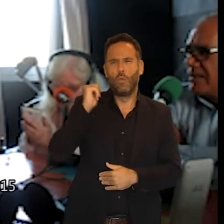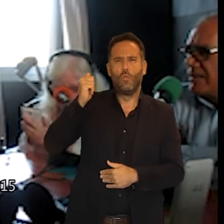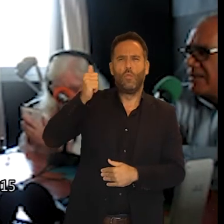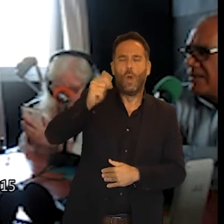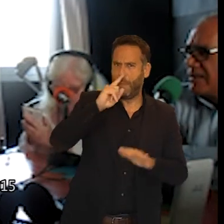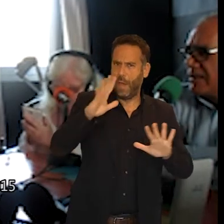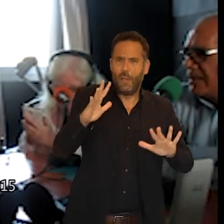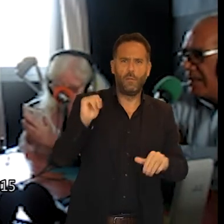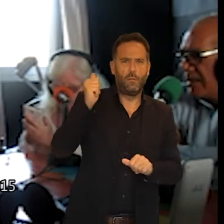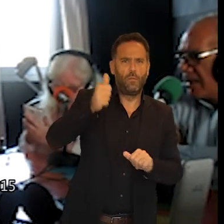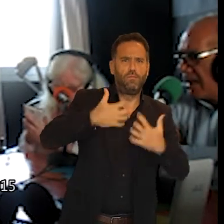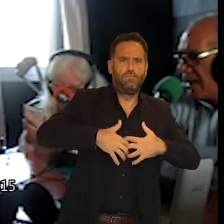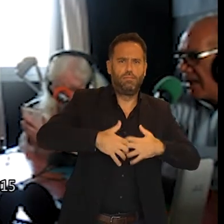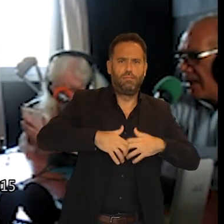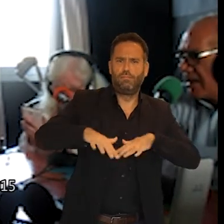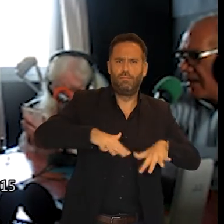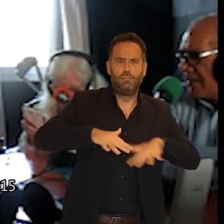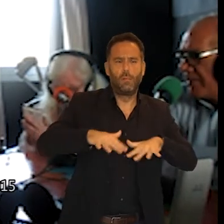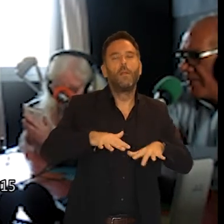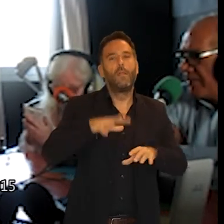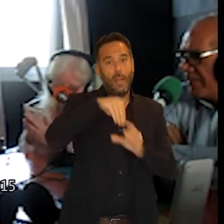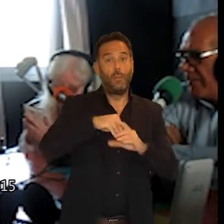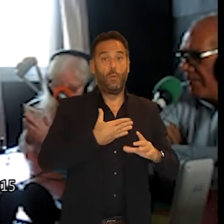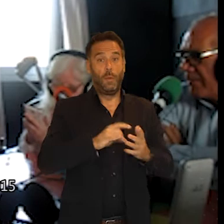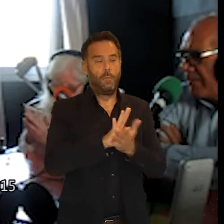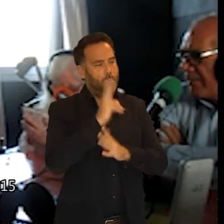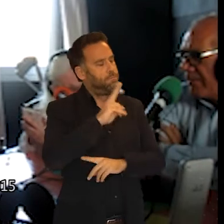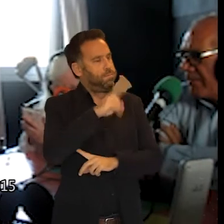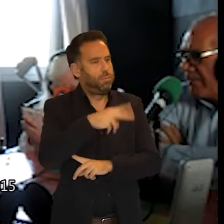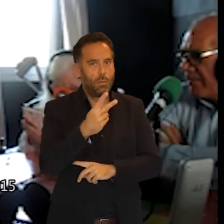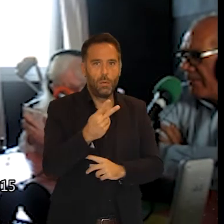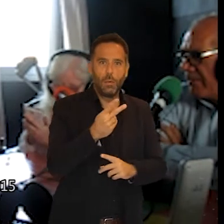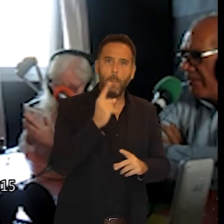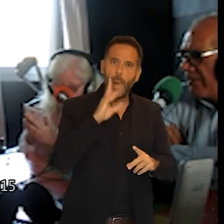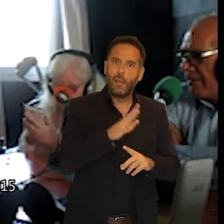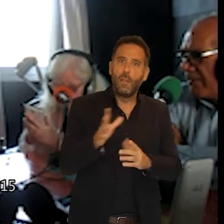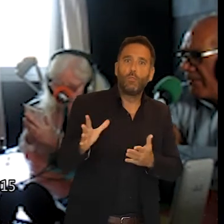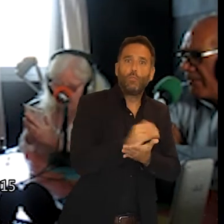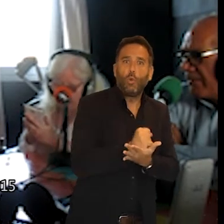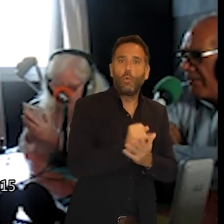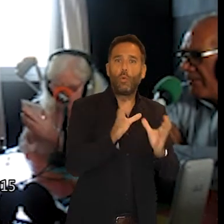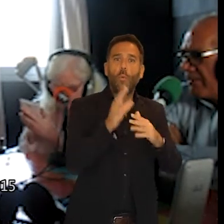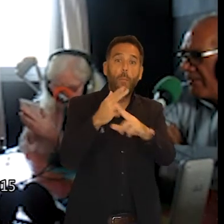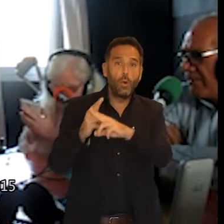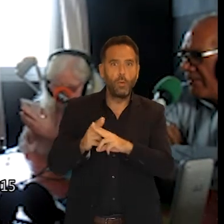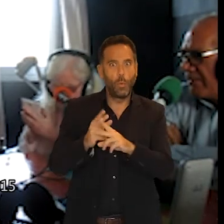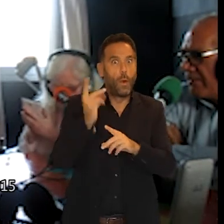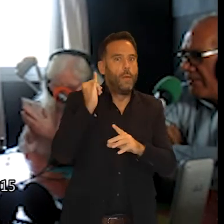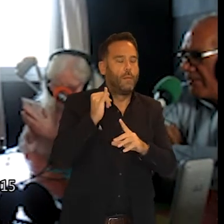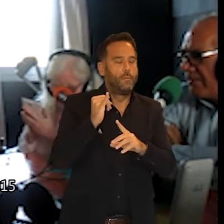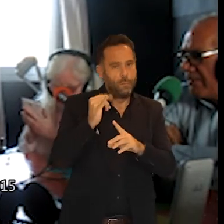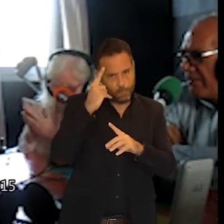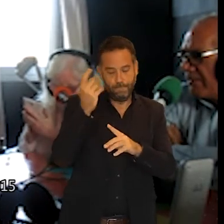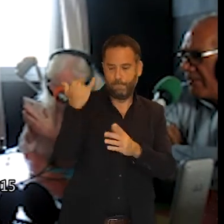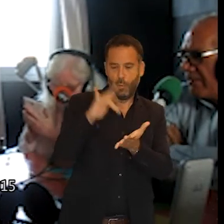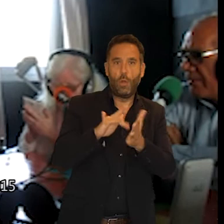años que lleva en funcionamiento. Además, es algo que hay que destacar, que se han puesto todos los partidos políticos por una vez, de acuerdo, en el pleno,